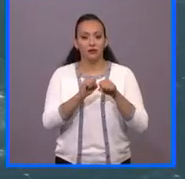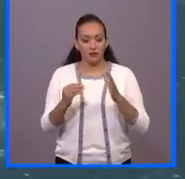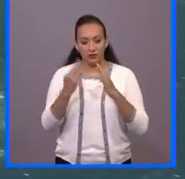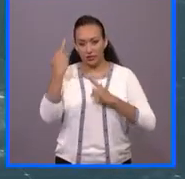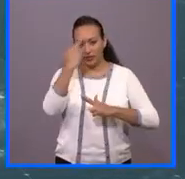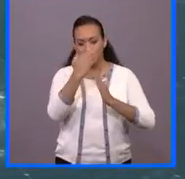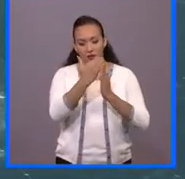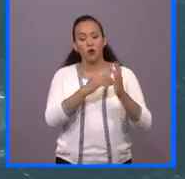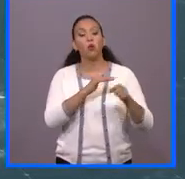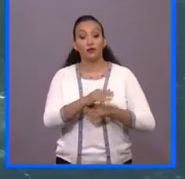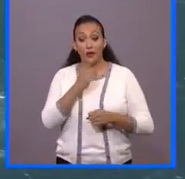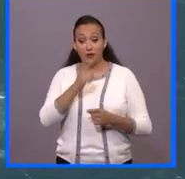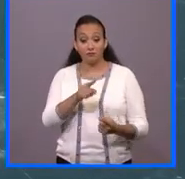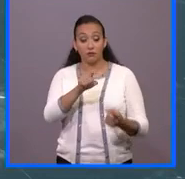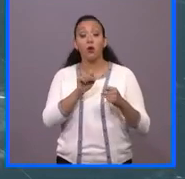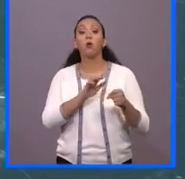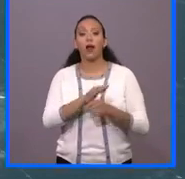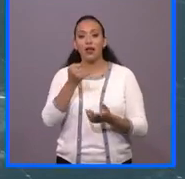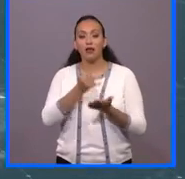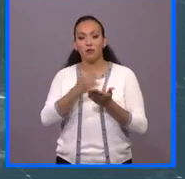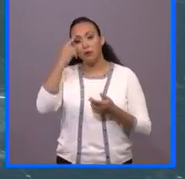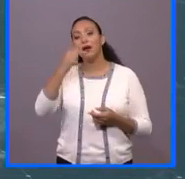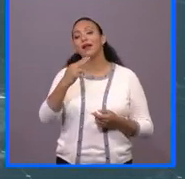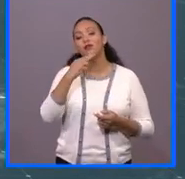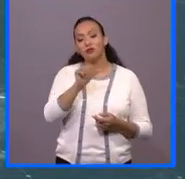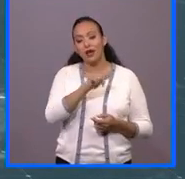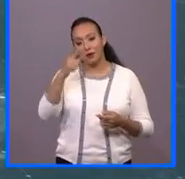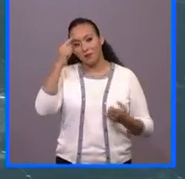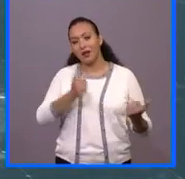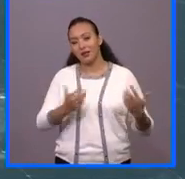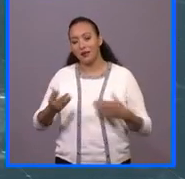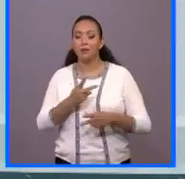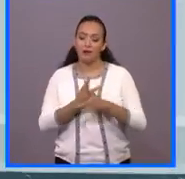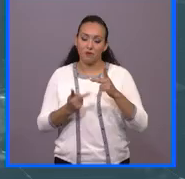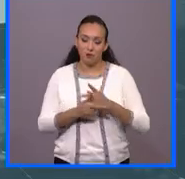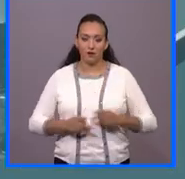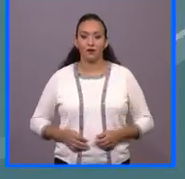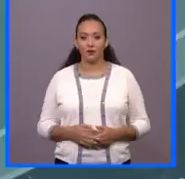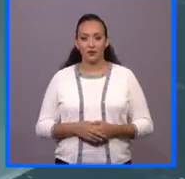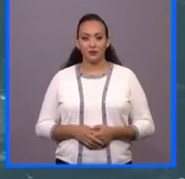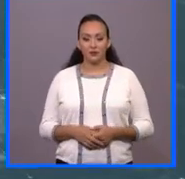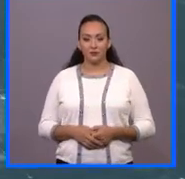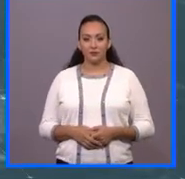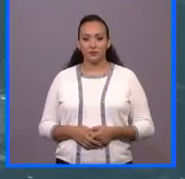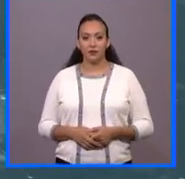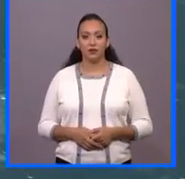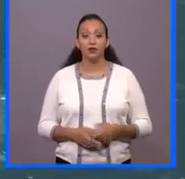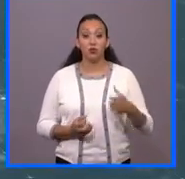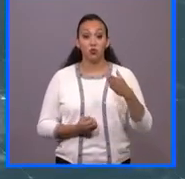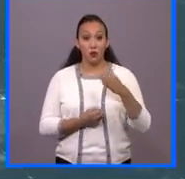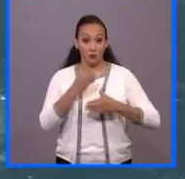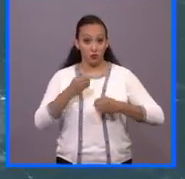invalidó disposición que imponía el cobro de un impuesto a plataformas digitales de reparto en la capital del país. Las nuevas